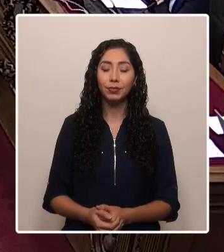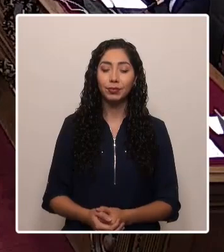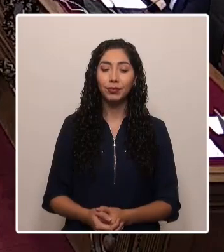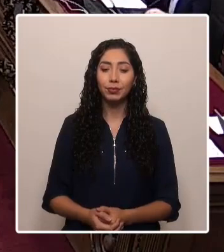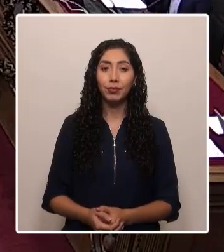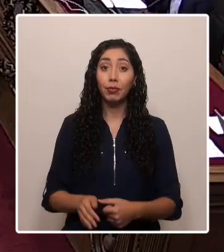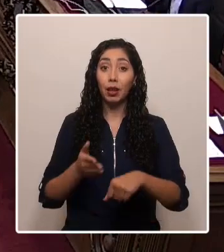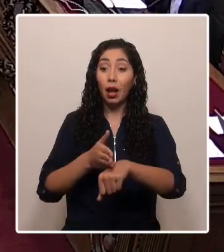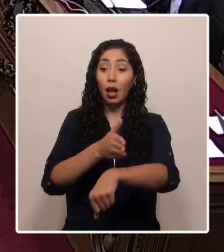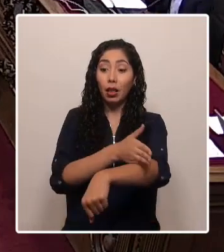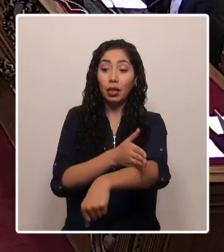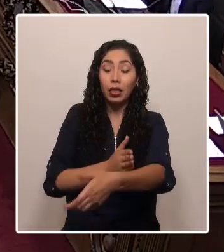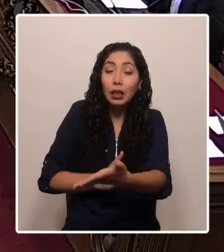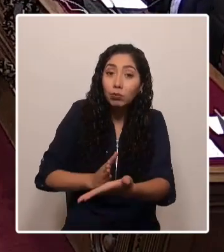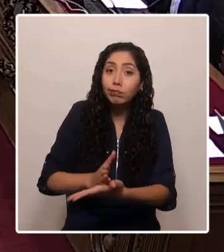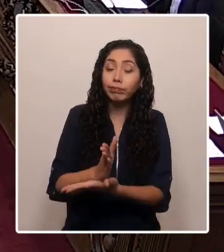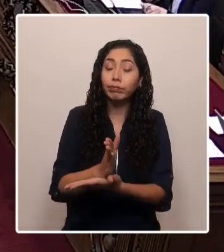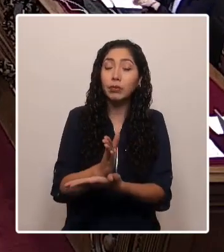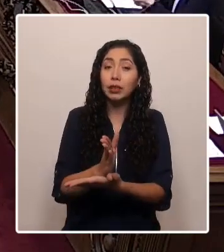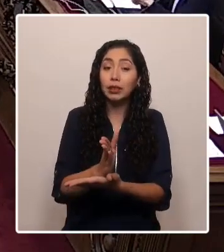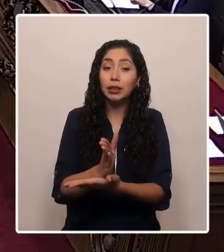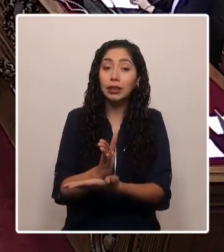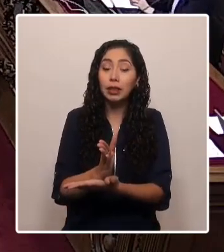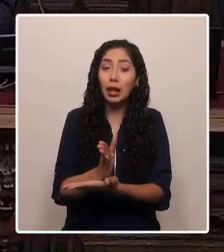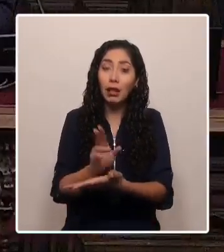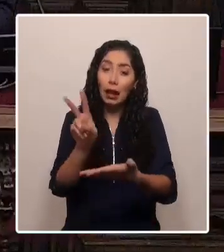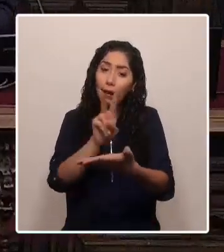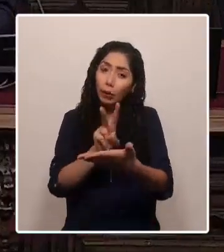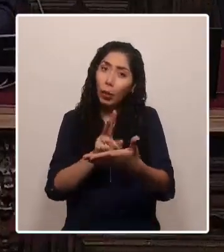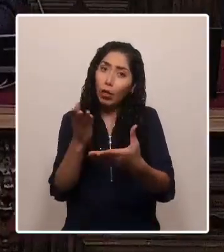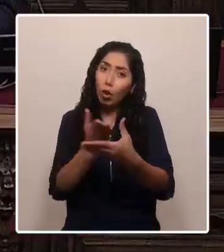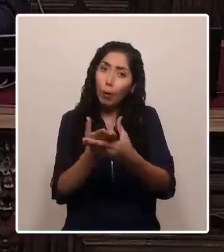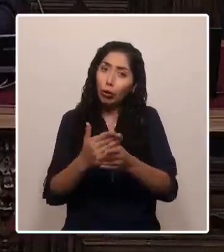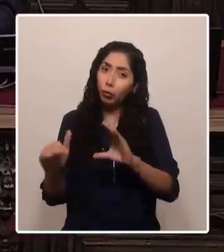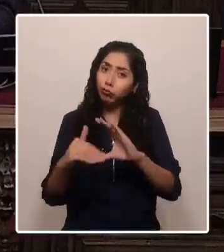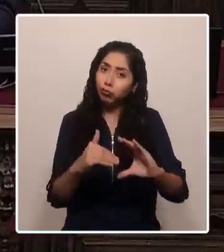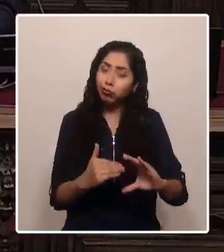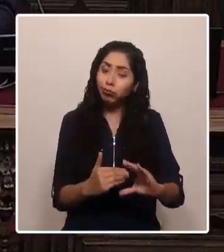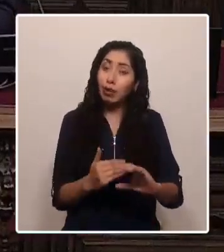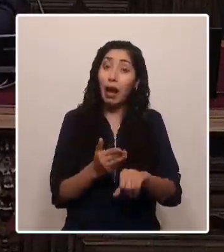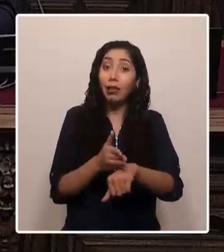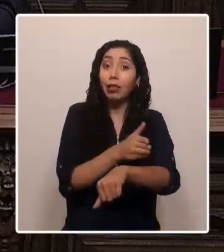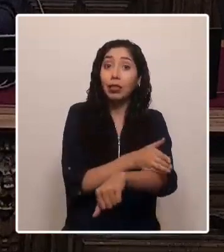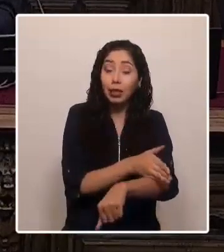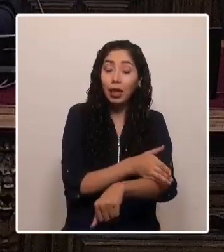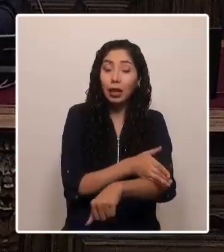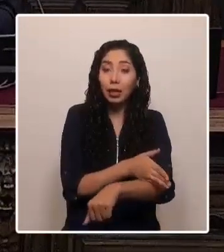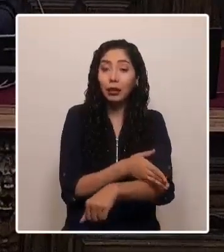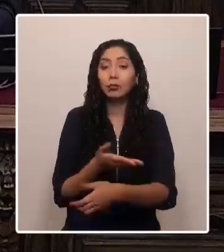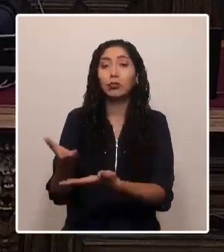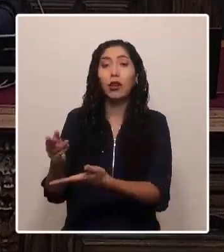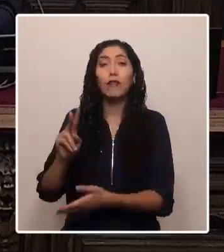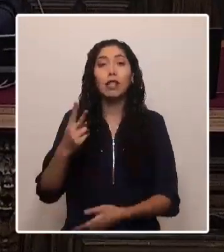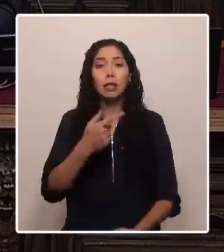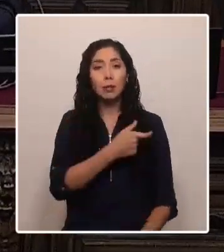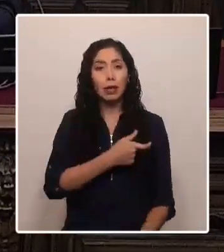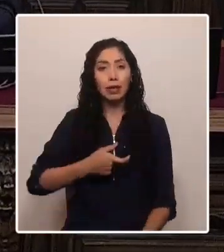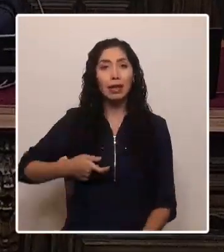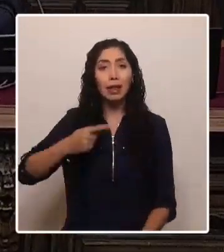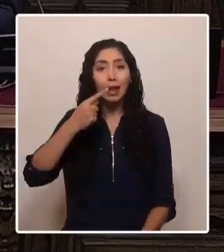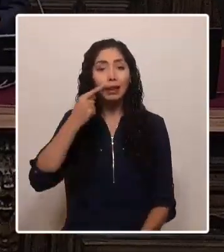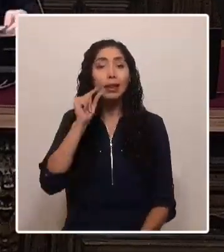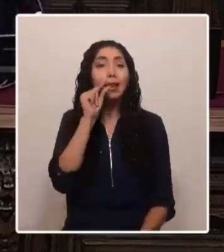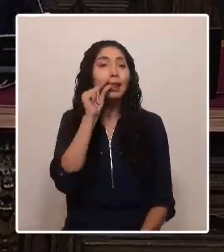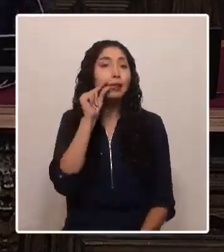Antes de comenzar previo a la lectura de la cuenta, vamos a dar palabra al vicepresidente Gaspar Domínguez, quien nos va